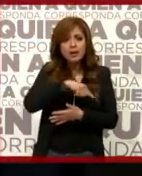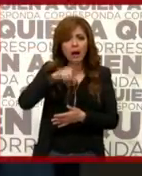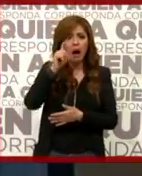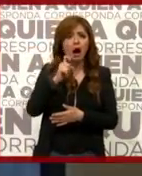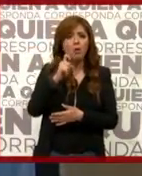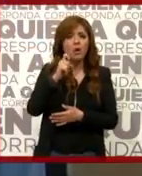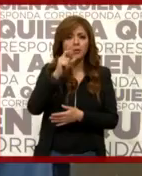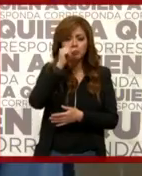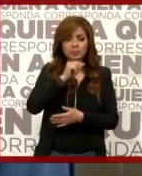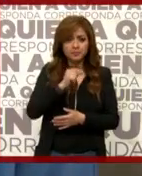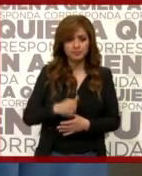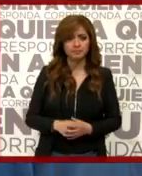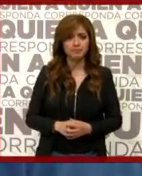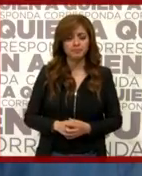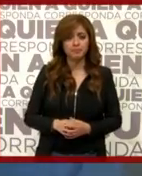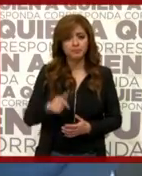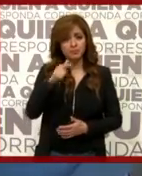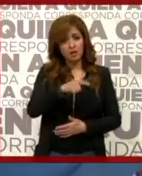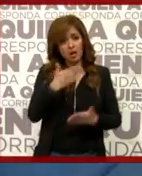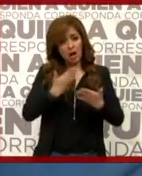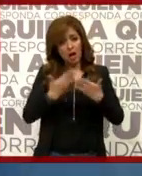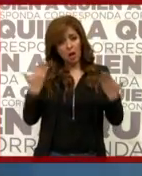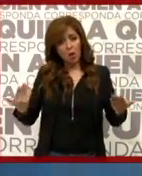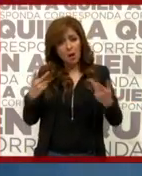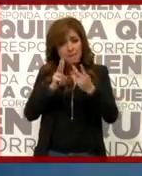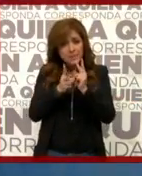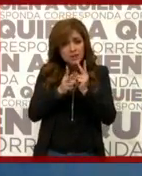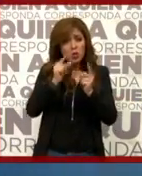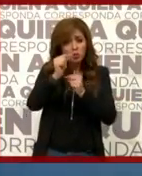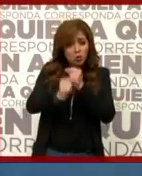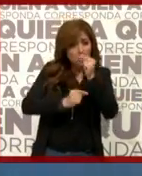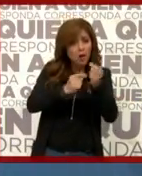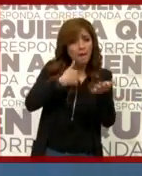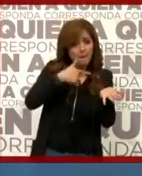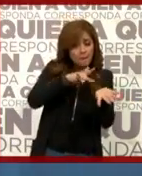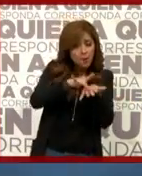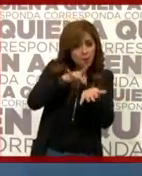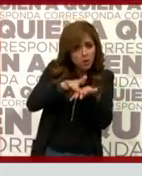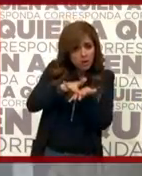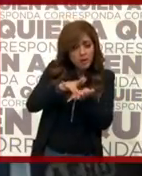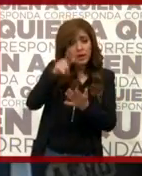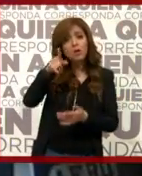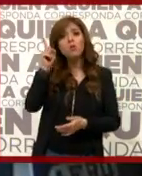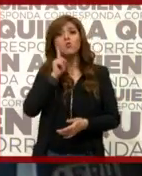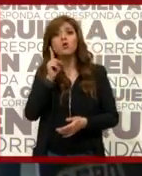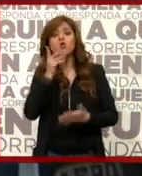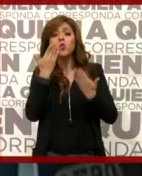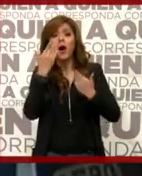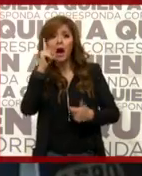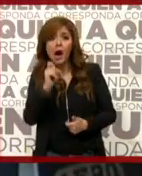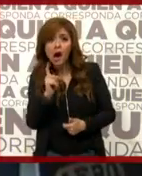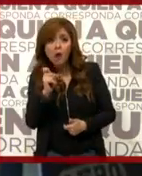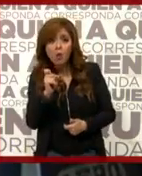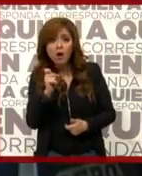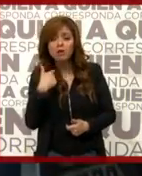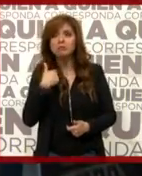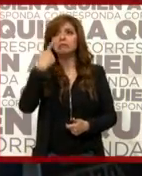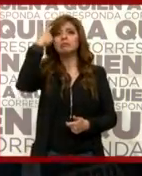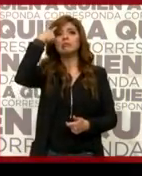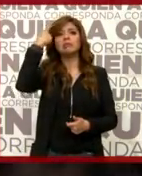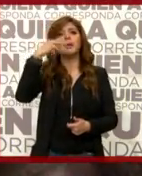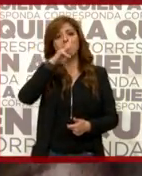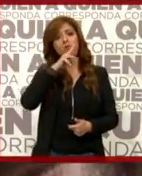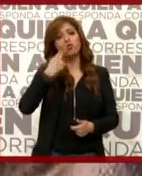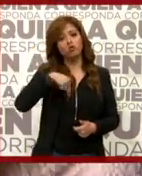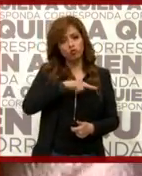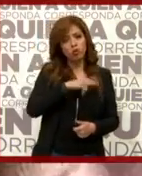por lo que sus vecinos la han apoyado pero ahora lo que ella no tiene es agua y nosotros de ese momento nos hicimos responsable de